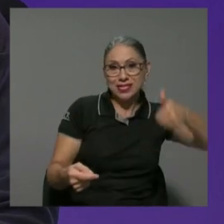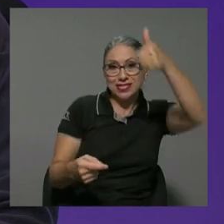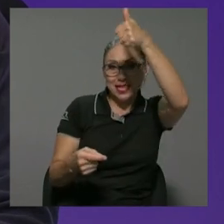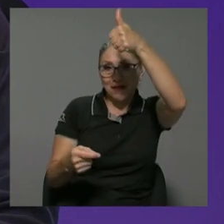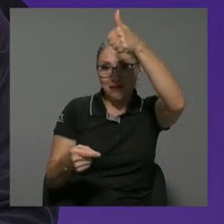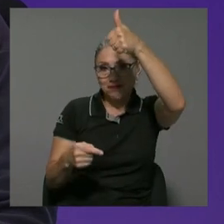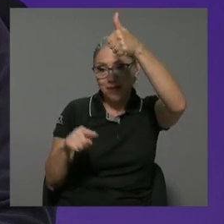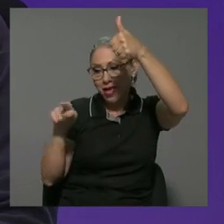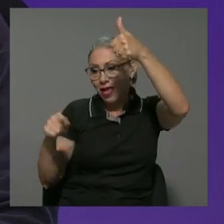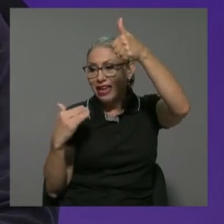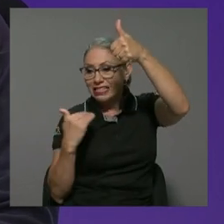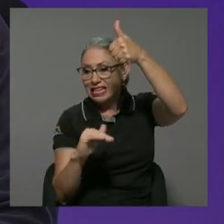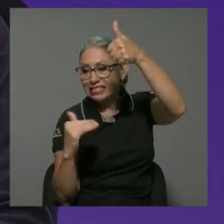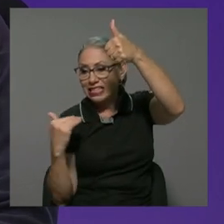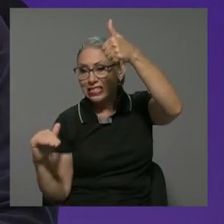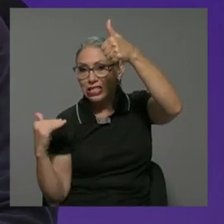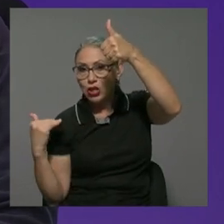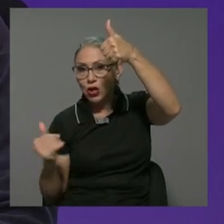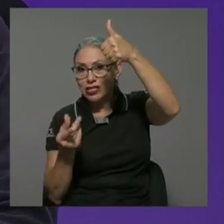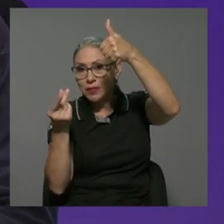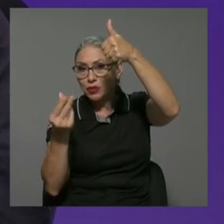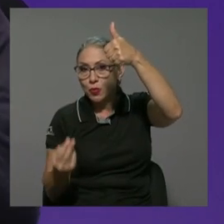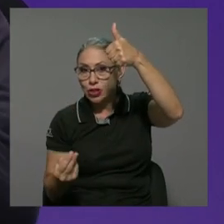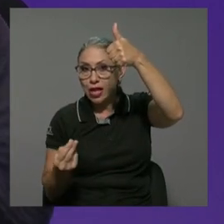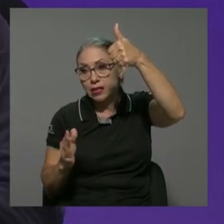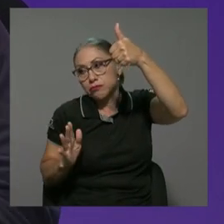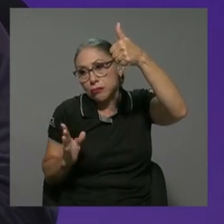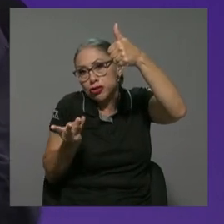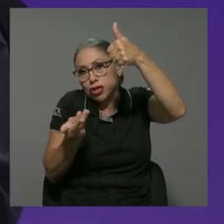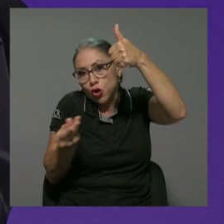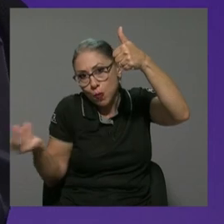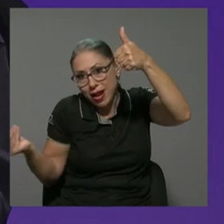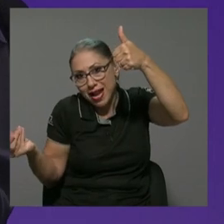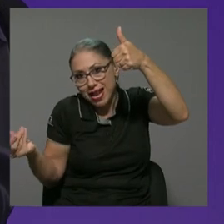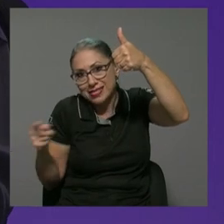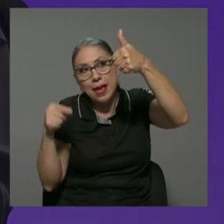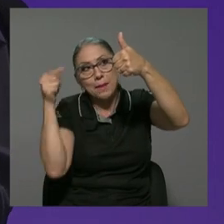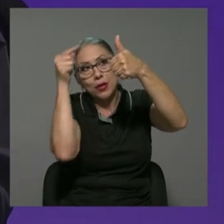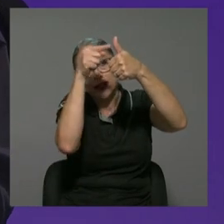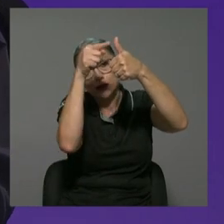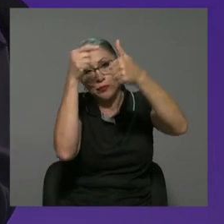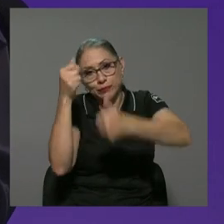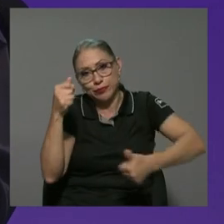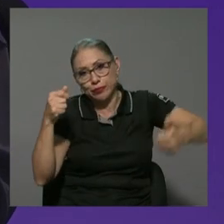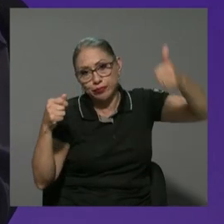hay restricciones presupuestarias, pues hay que resolverlas. Es decir, porque